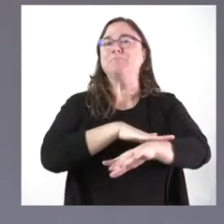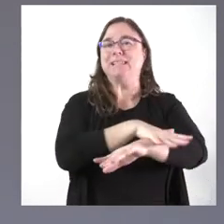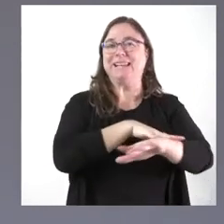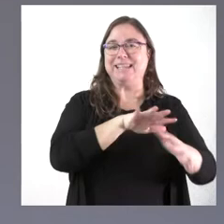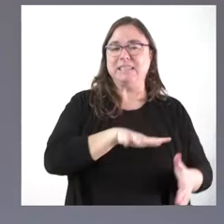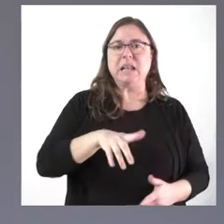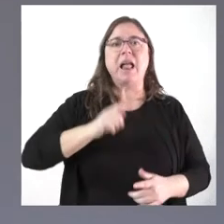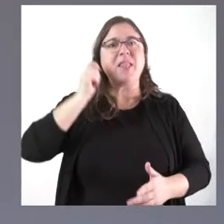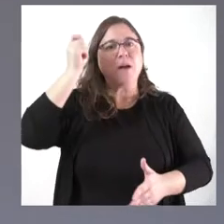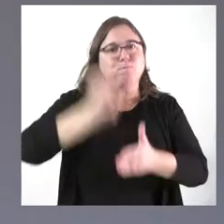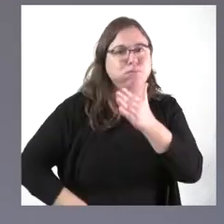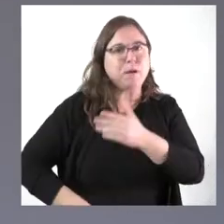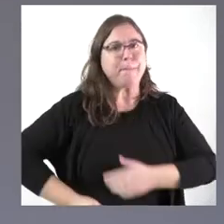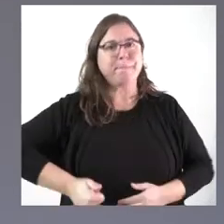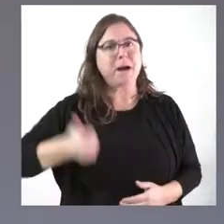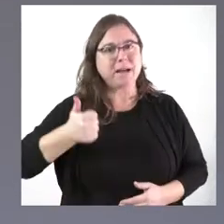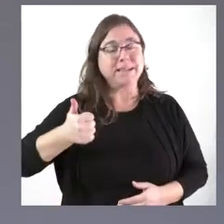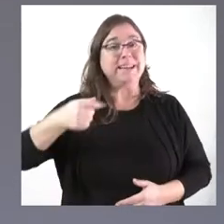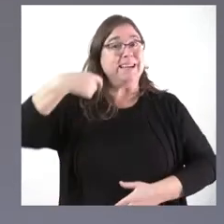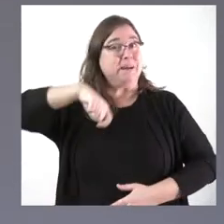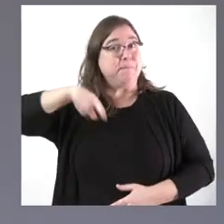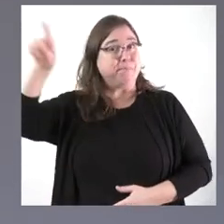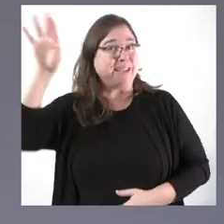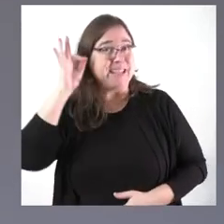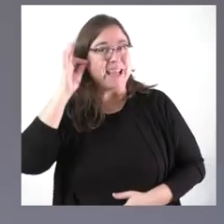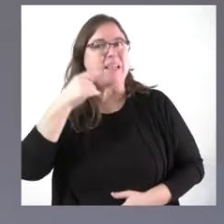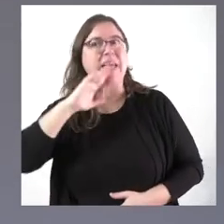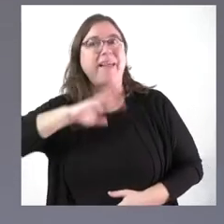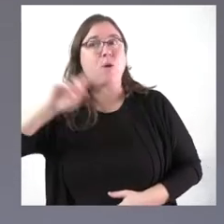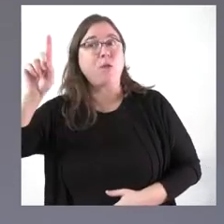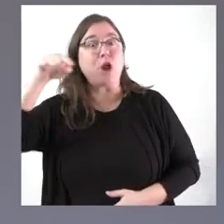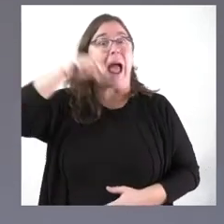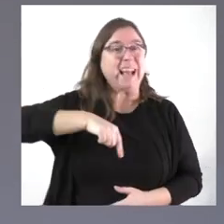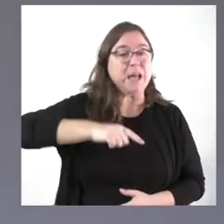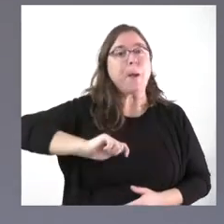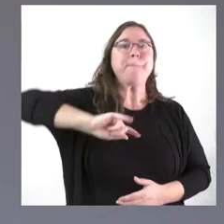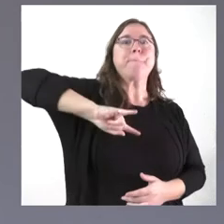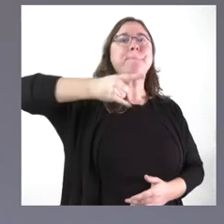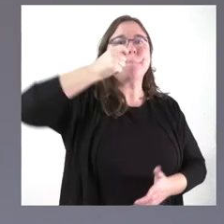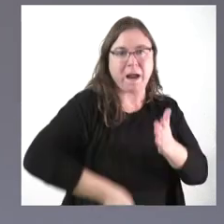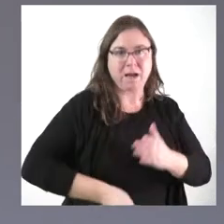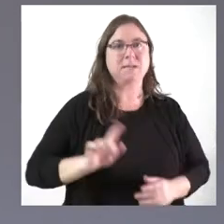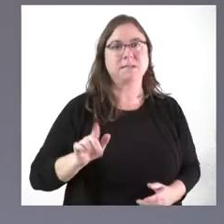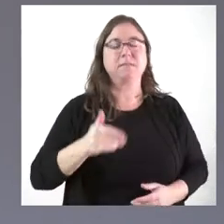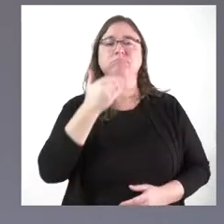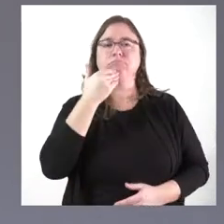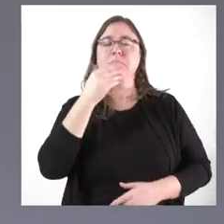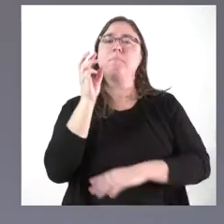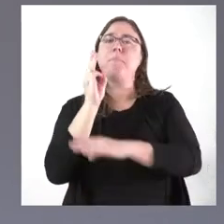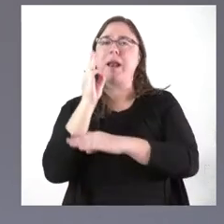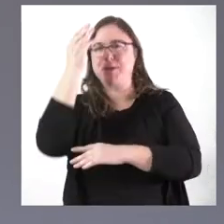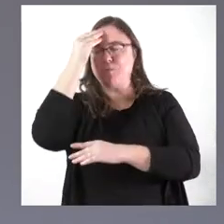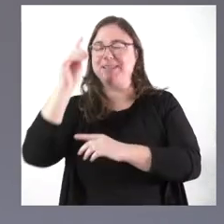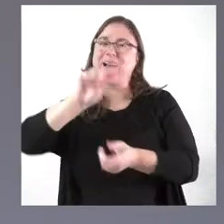ha hecho es endurecer ese régimen que la presidenta duda que sea la adecuado y que habría que flexibilizar el parlamento cree que hay que cambiarlo para